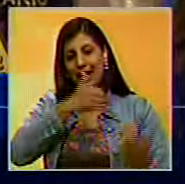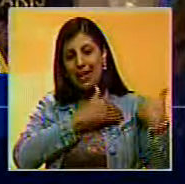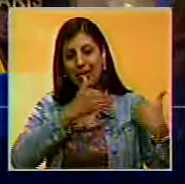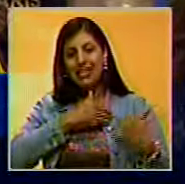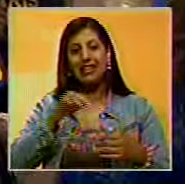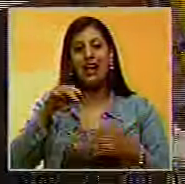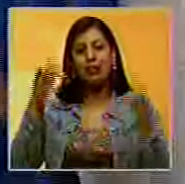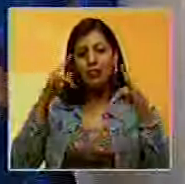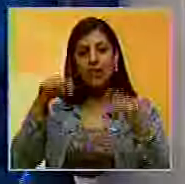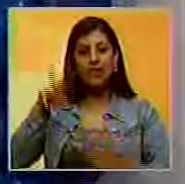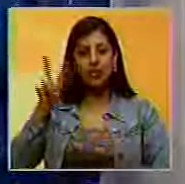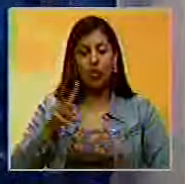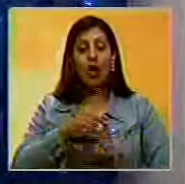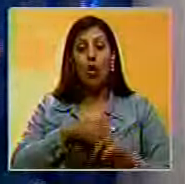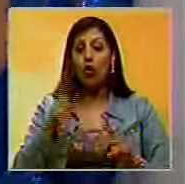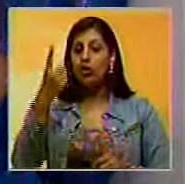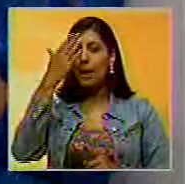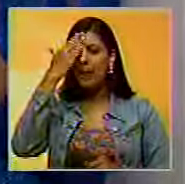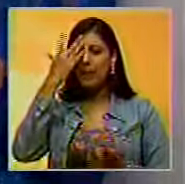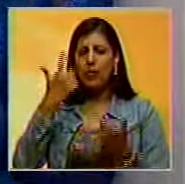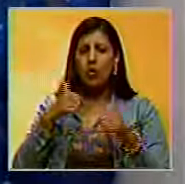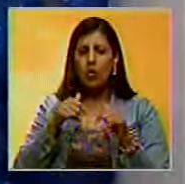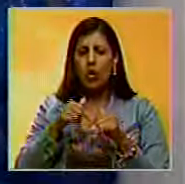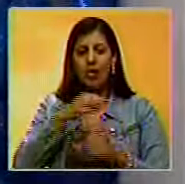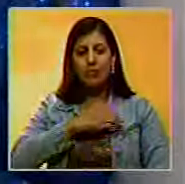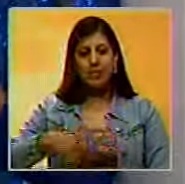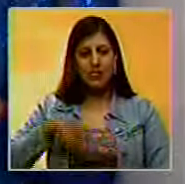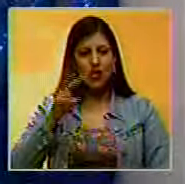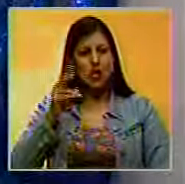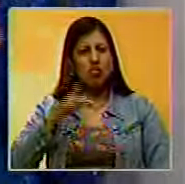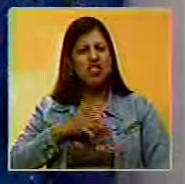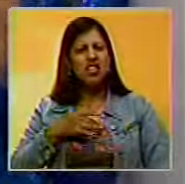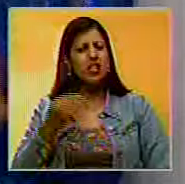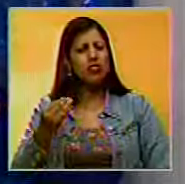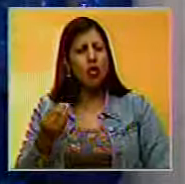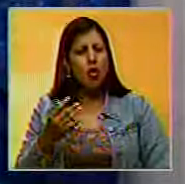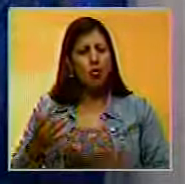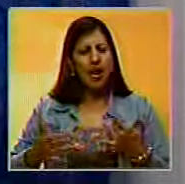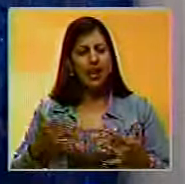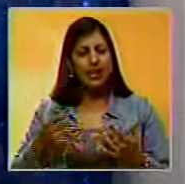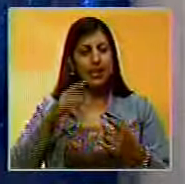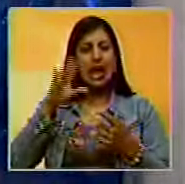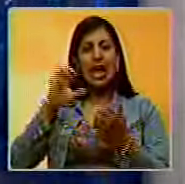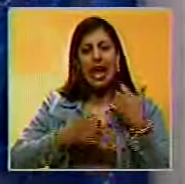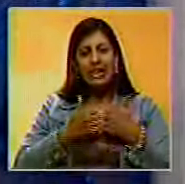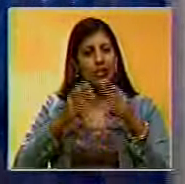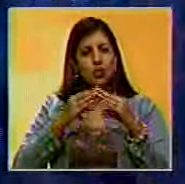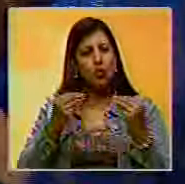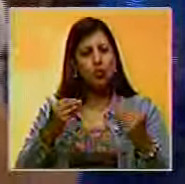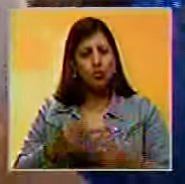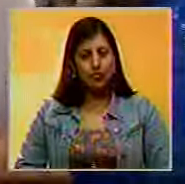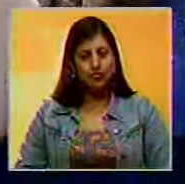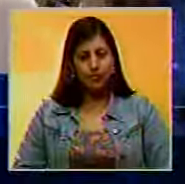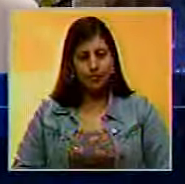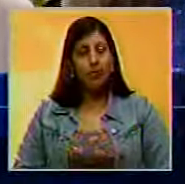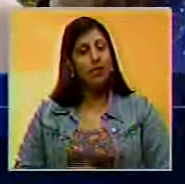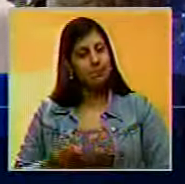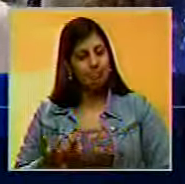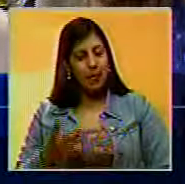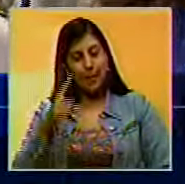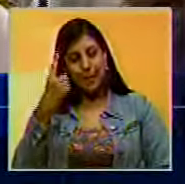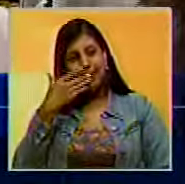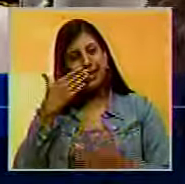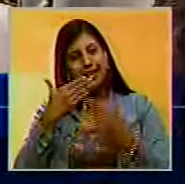representación del reggae en Venezuela. Y tu primera vez sobre el escenario del Miss Venezuela, ¿cómo te sentiste? ¿Cómo fue la energía allá arriba, las candidatas, todo? Oye, de verdad,